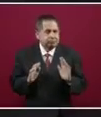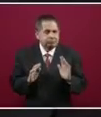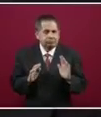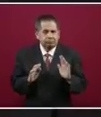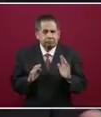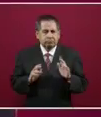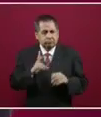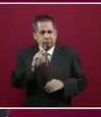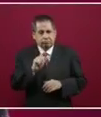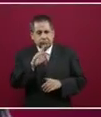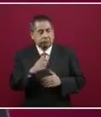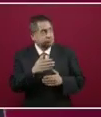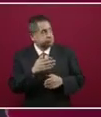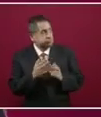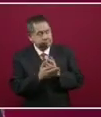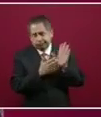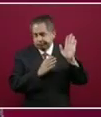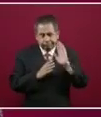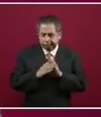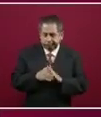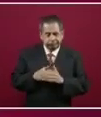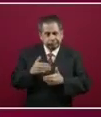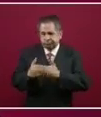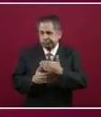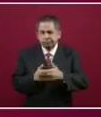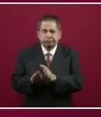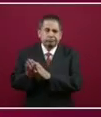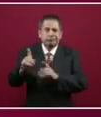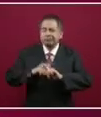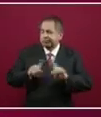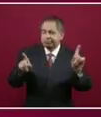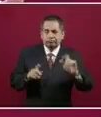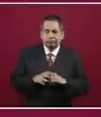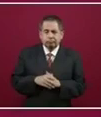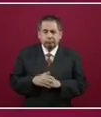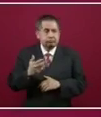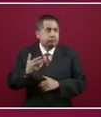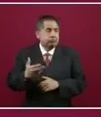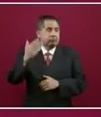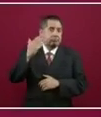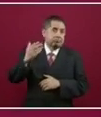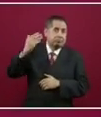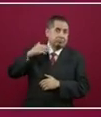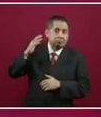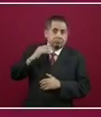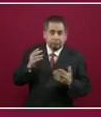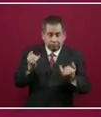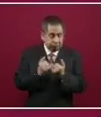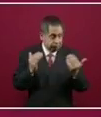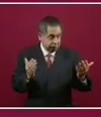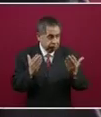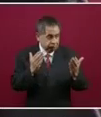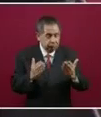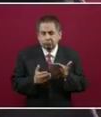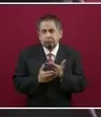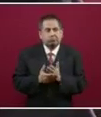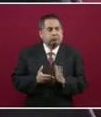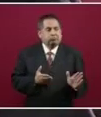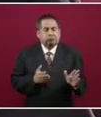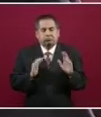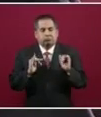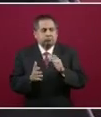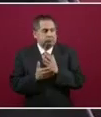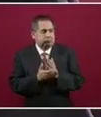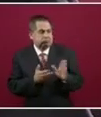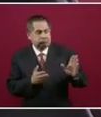con los planes de desarrollo que se presentaban en el periodo